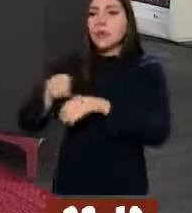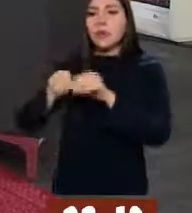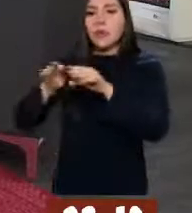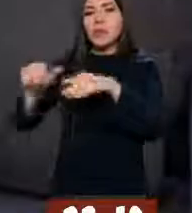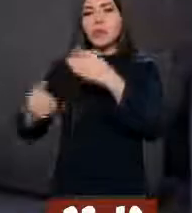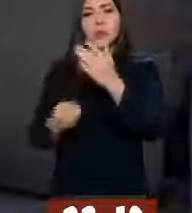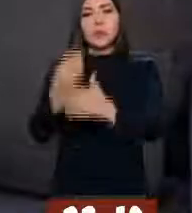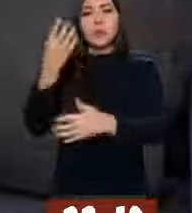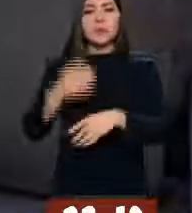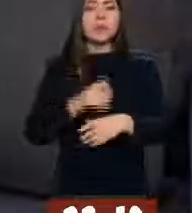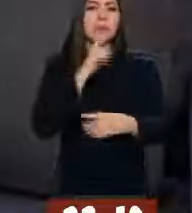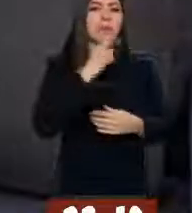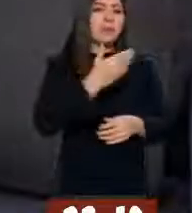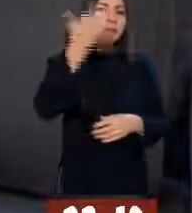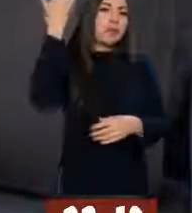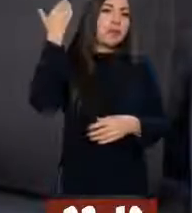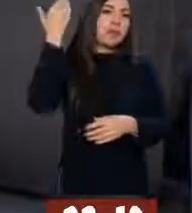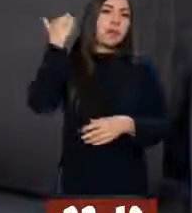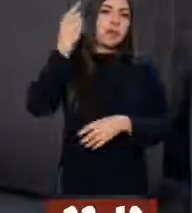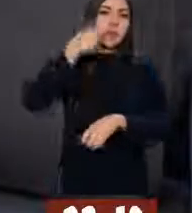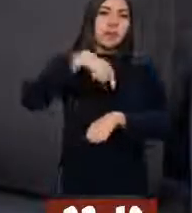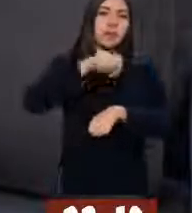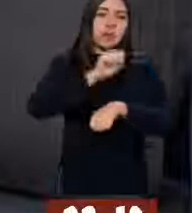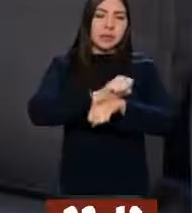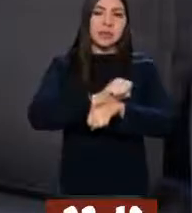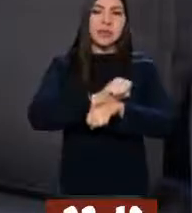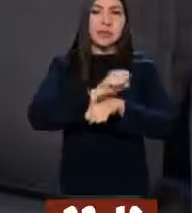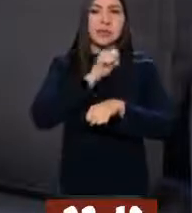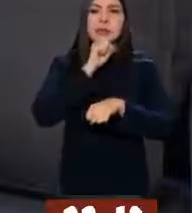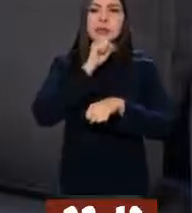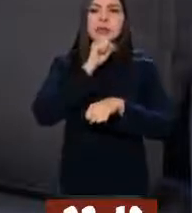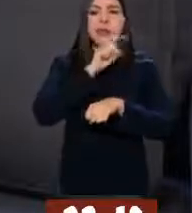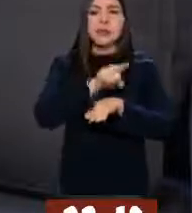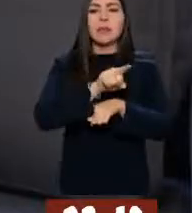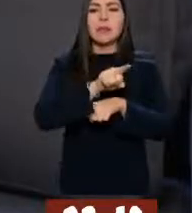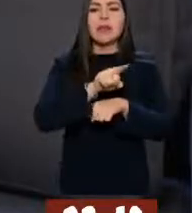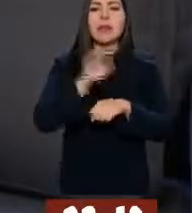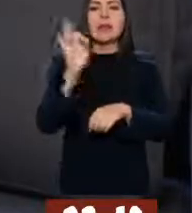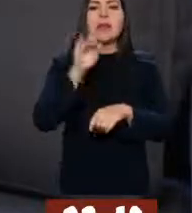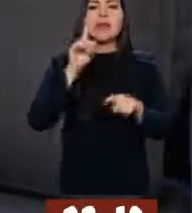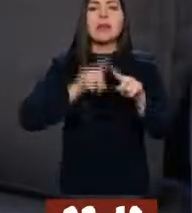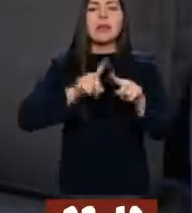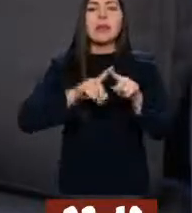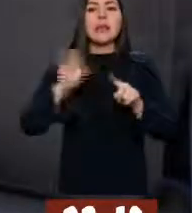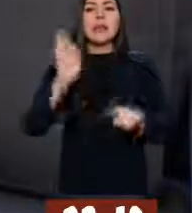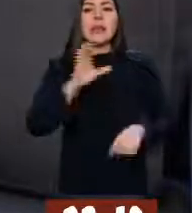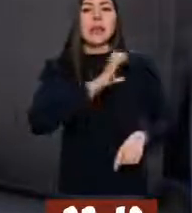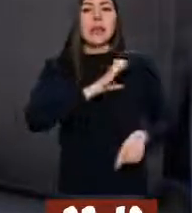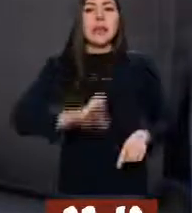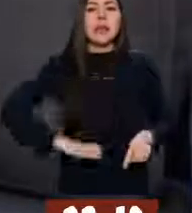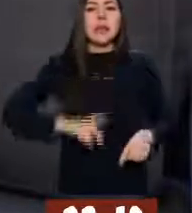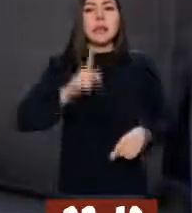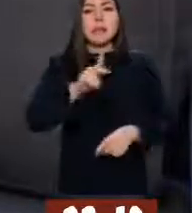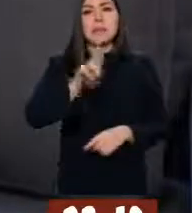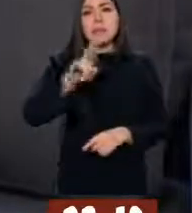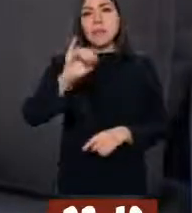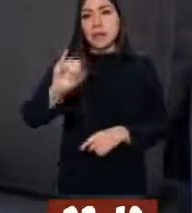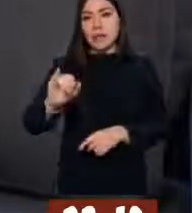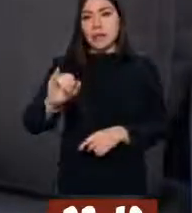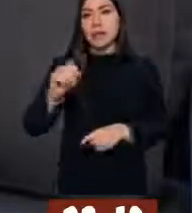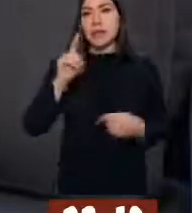se presentaron, ahora sí que en el viejo estilo de la pasarela, los posibles candidatos priistas. Ojo, con